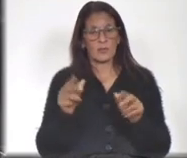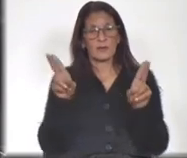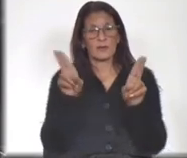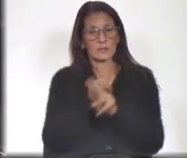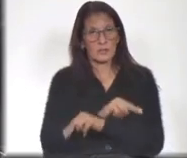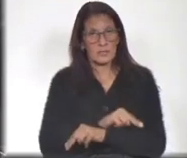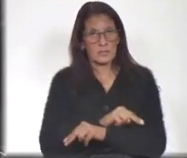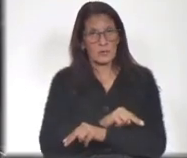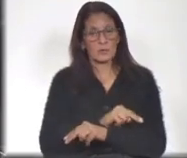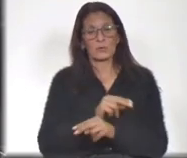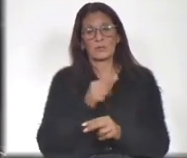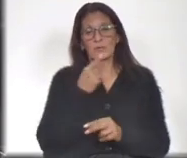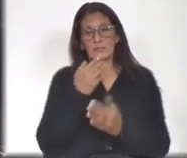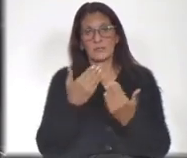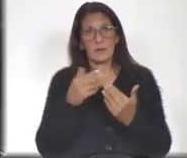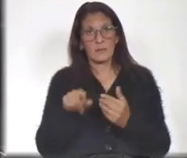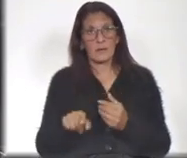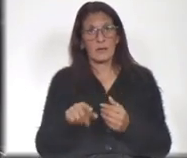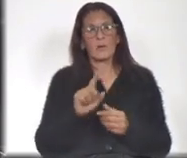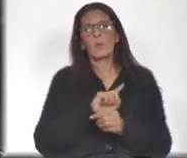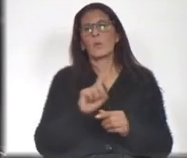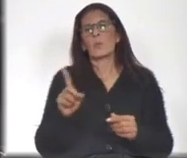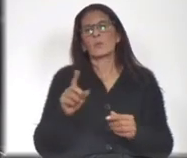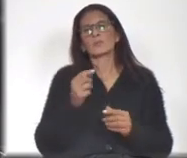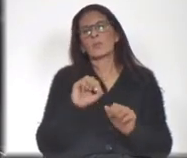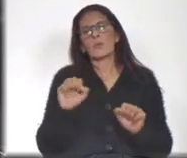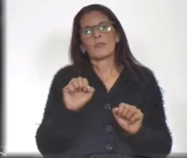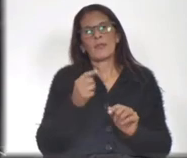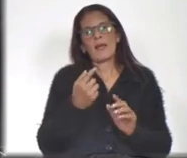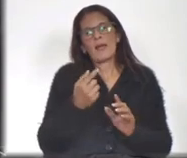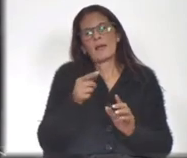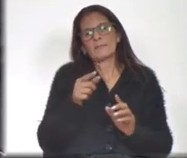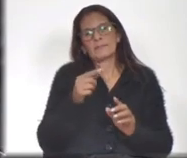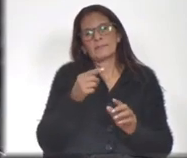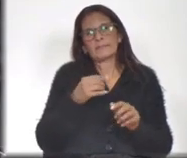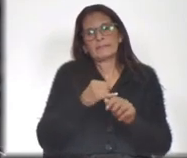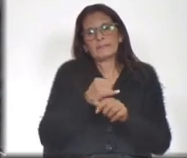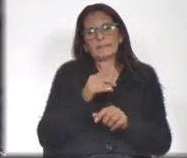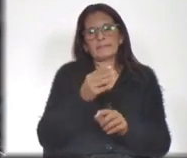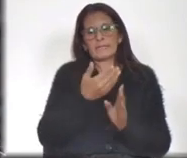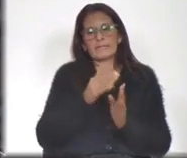exoneración en cuestión no era un hecho inevitable. No tenía